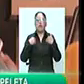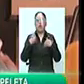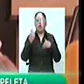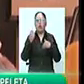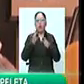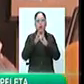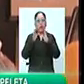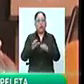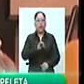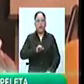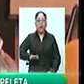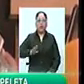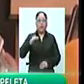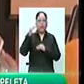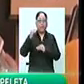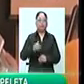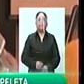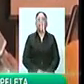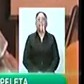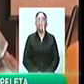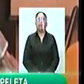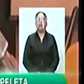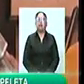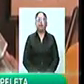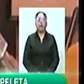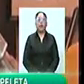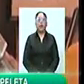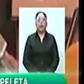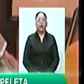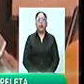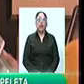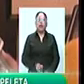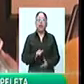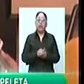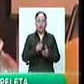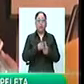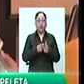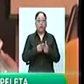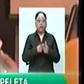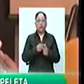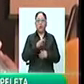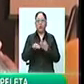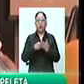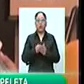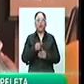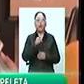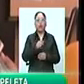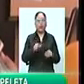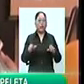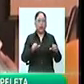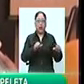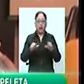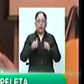la, en este caso, por la alcaldía municipal de Santa Cruz. Entonces, con toda esta actividad